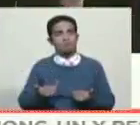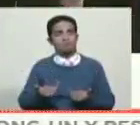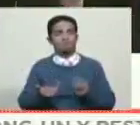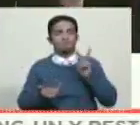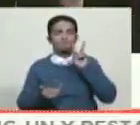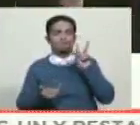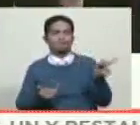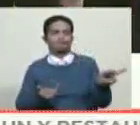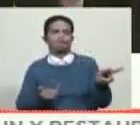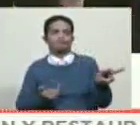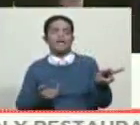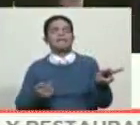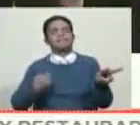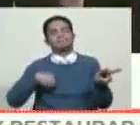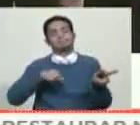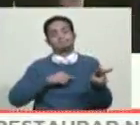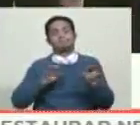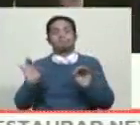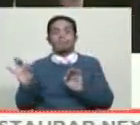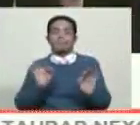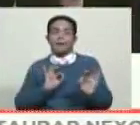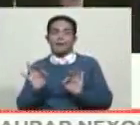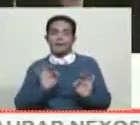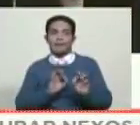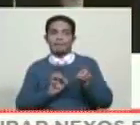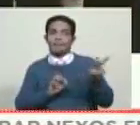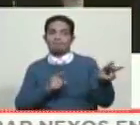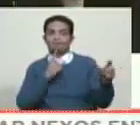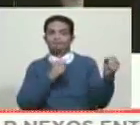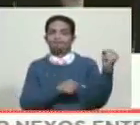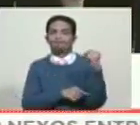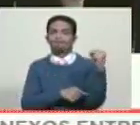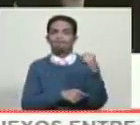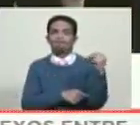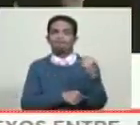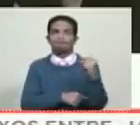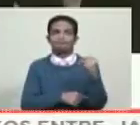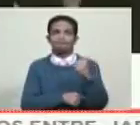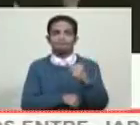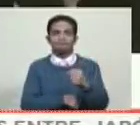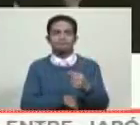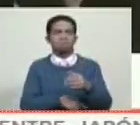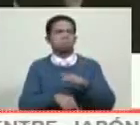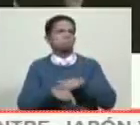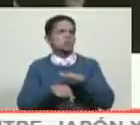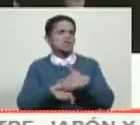ellos, prepararnos, siempre prepararnos para cualquier escenario que ellos tengan.